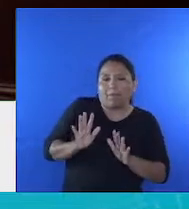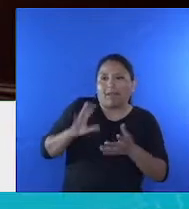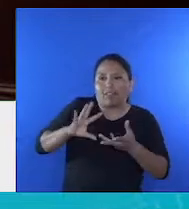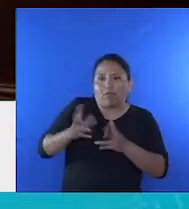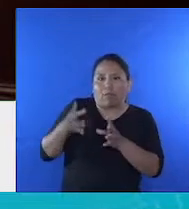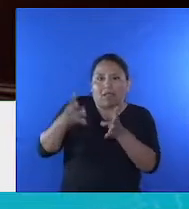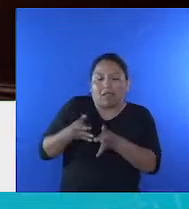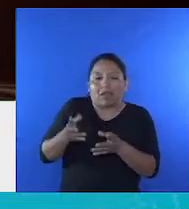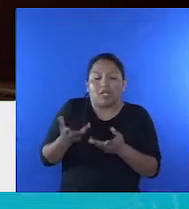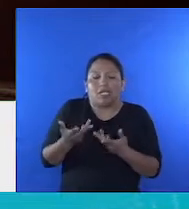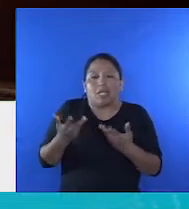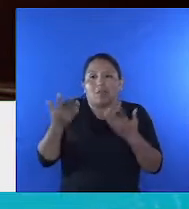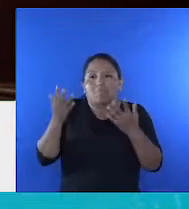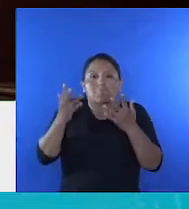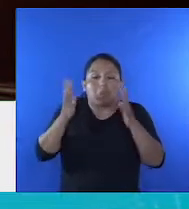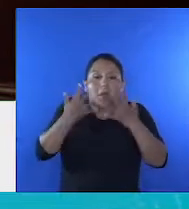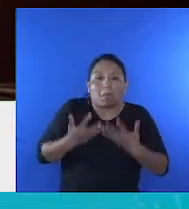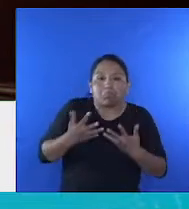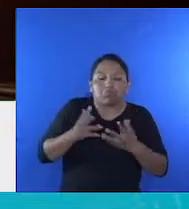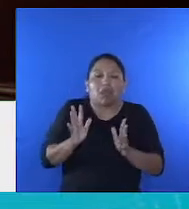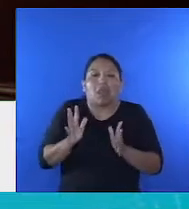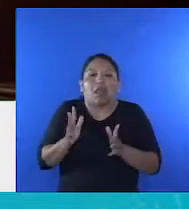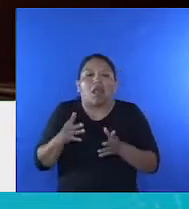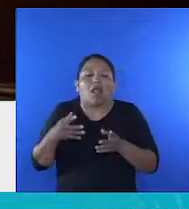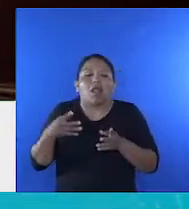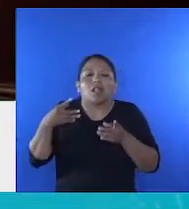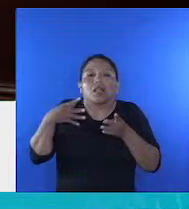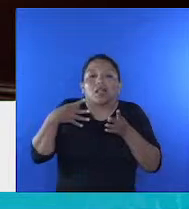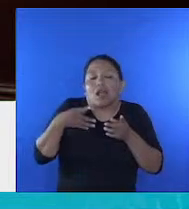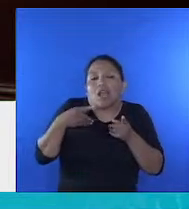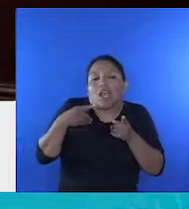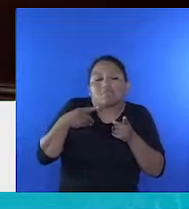guerra, nosotros nos entrenaron para la lucha contra la subversión.